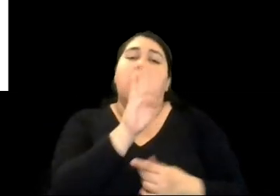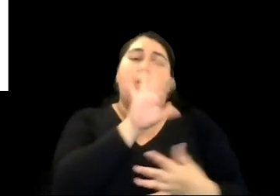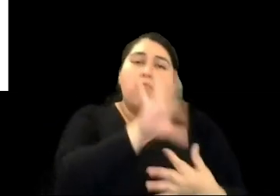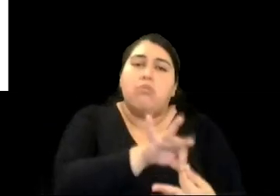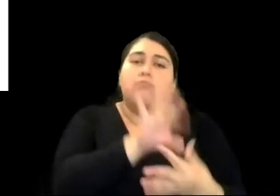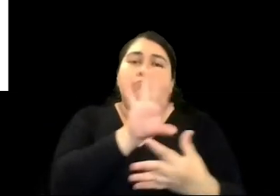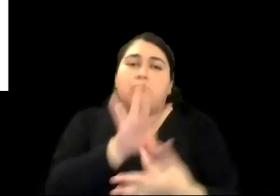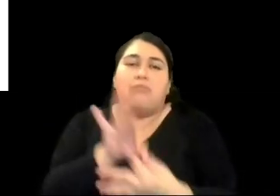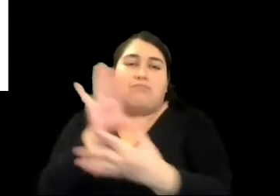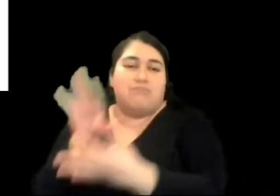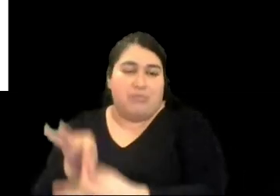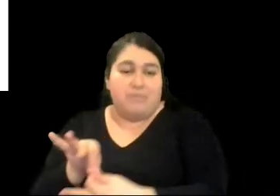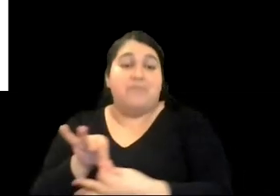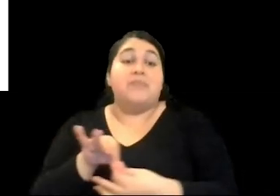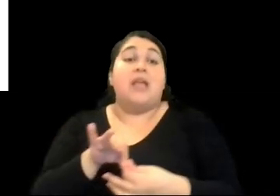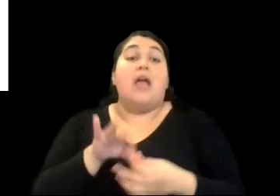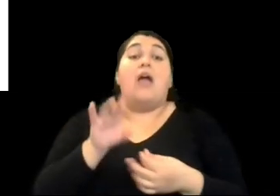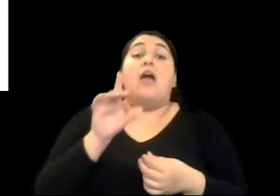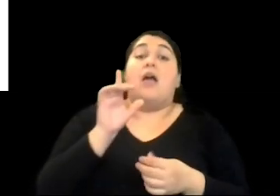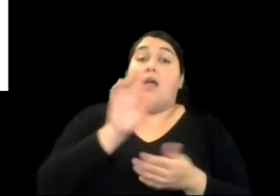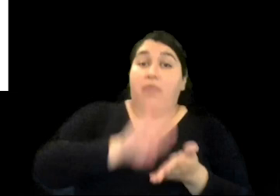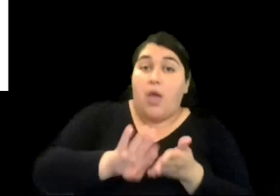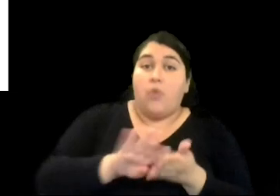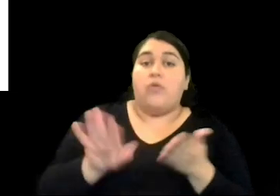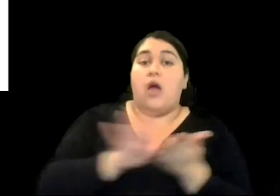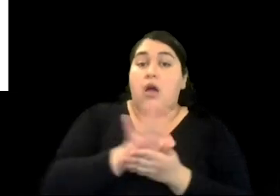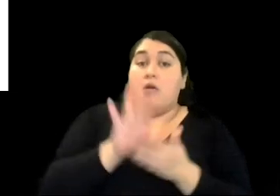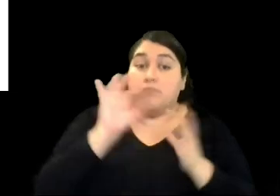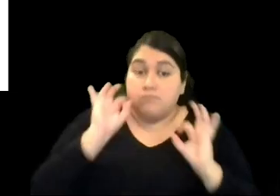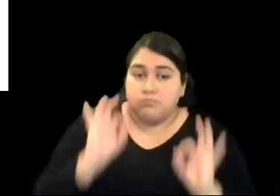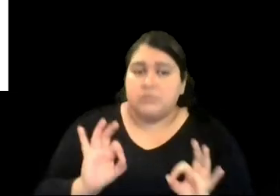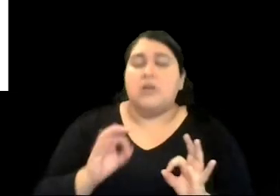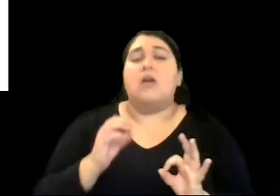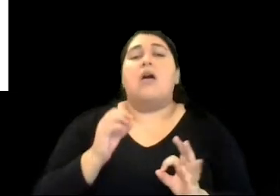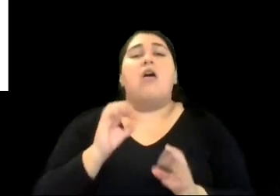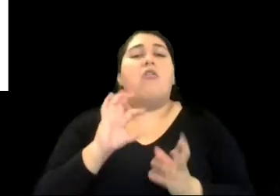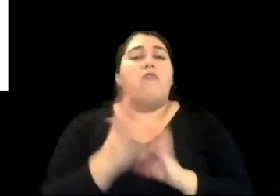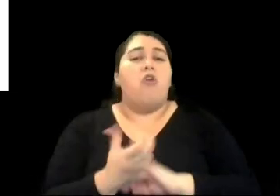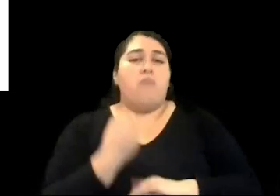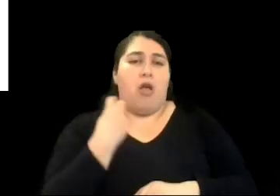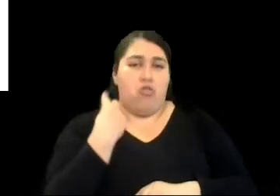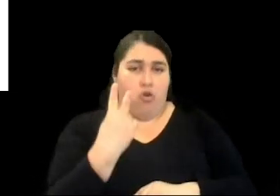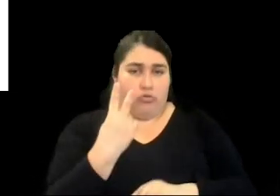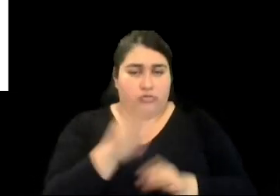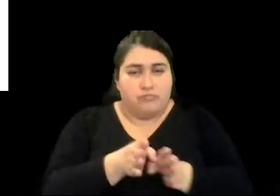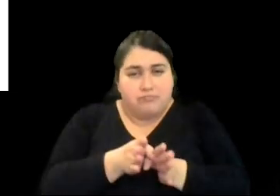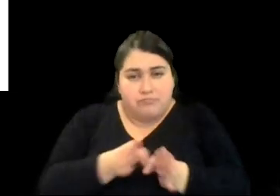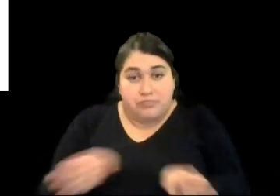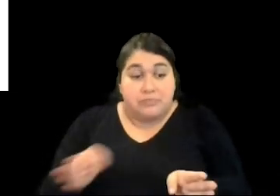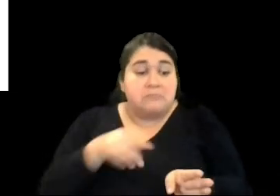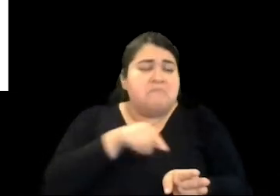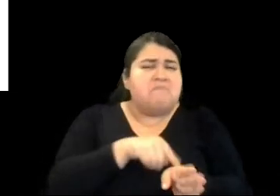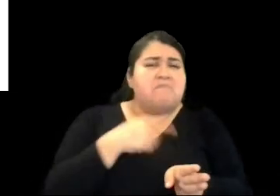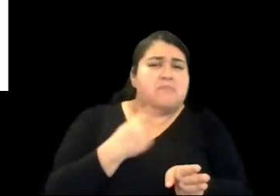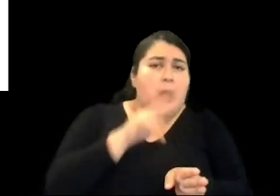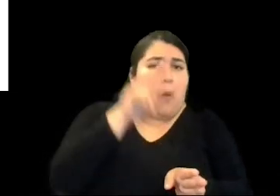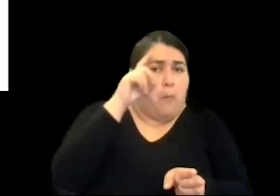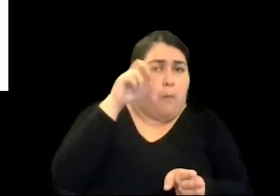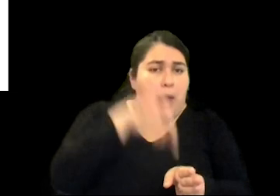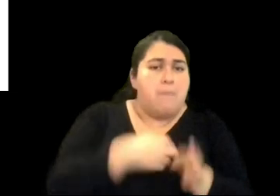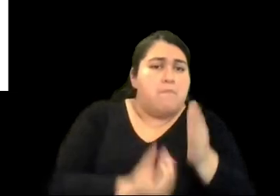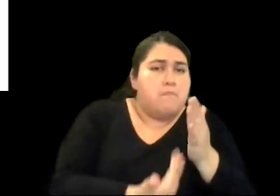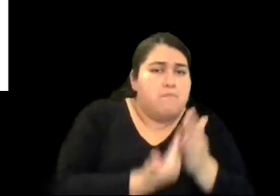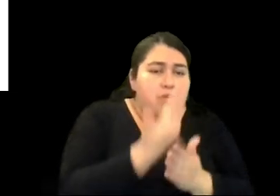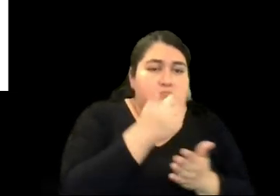vez consolidada la deuda, se abren 2 caminos. Puede ser que yo tenga que generar un BEP o que presente el plan